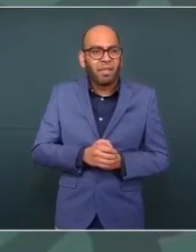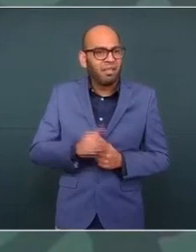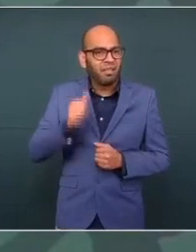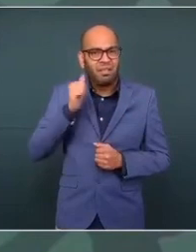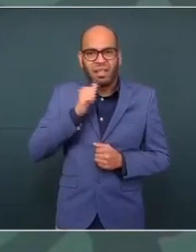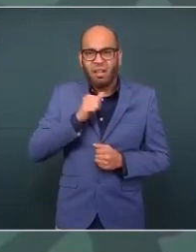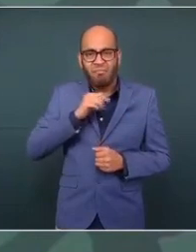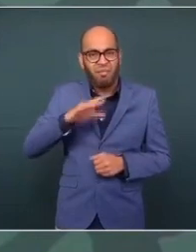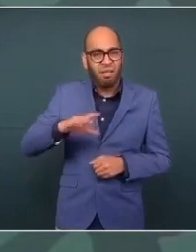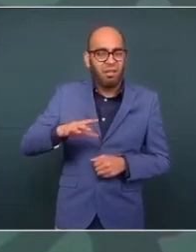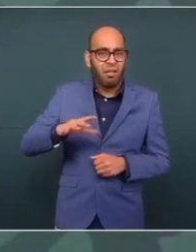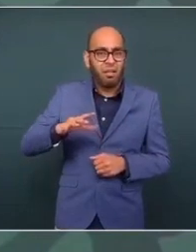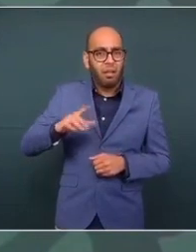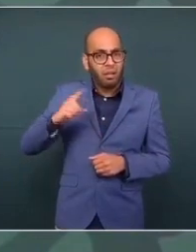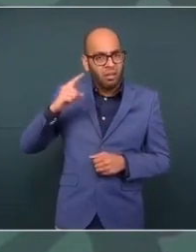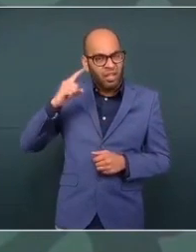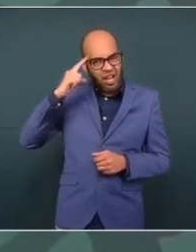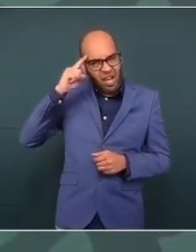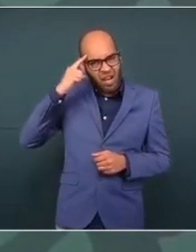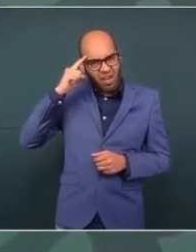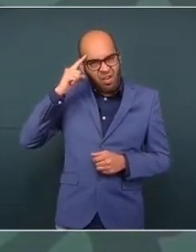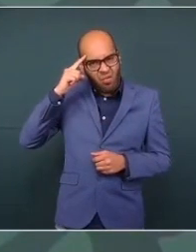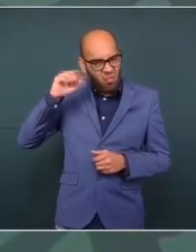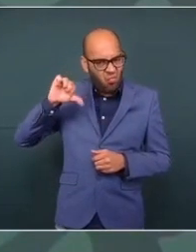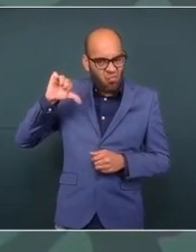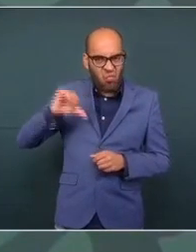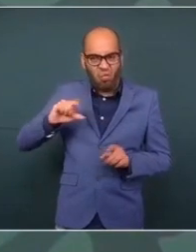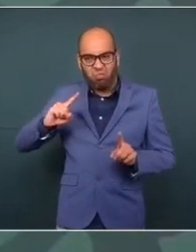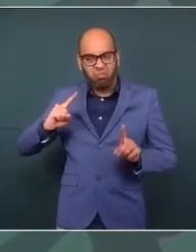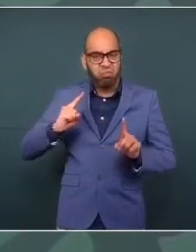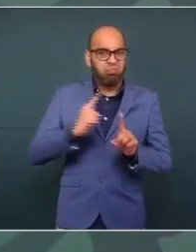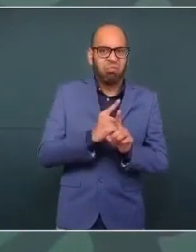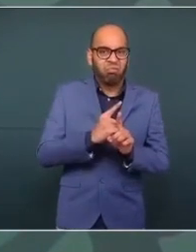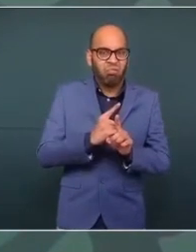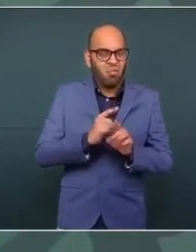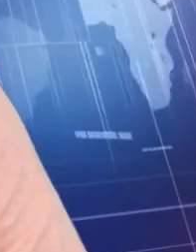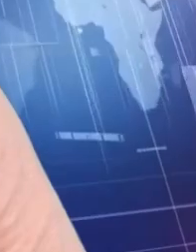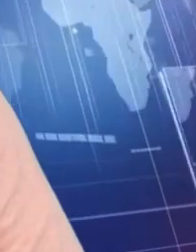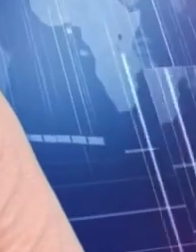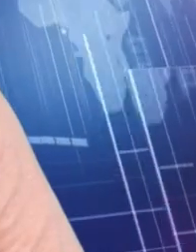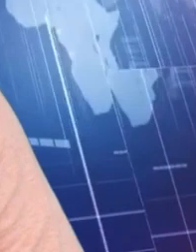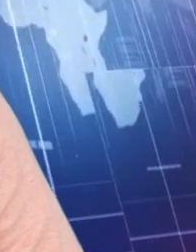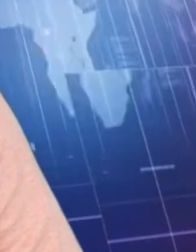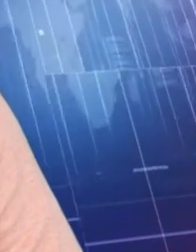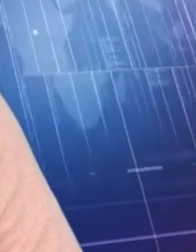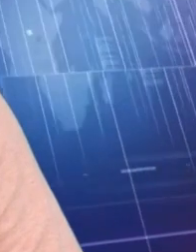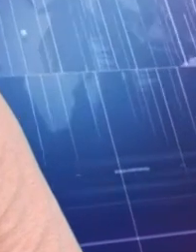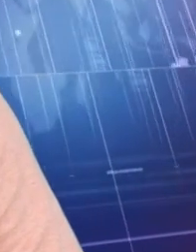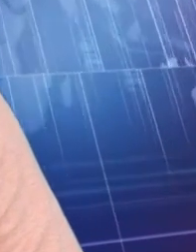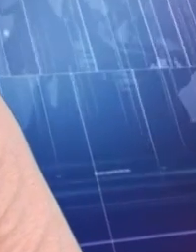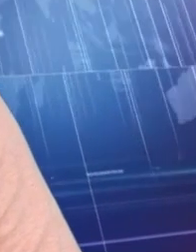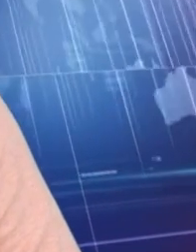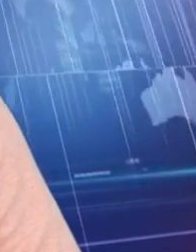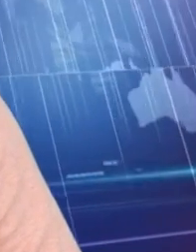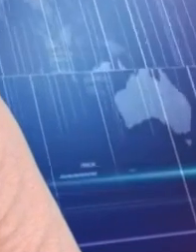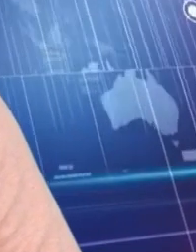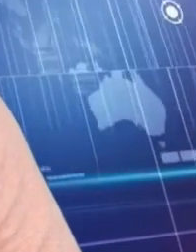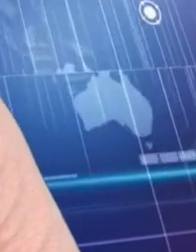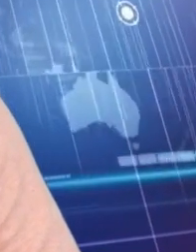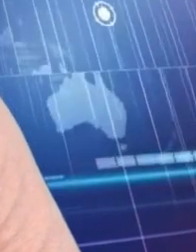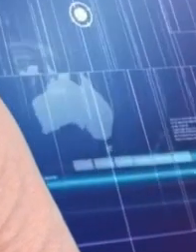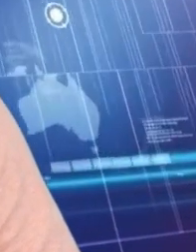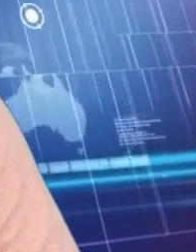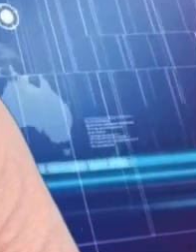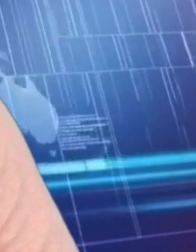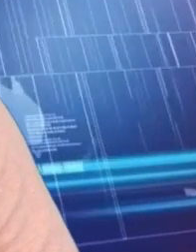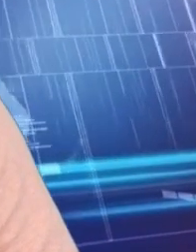frenética, descompuesta, de odio. Por cierto, también el presidente puso en su lugar al